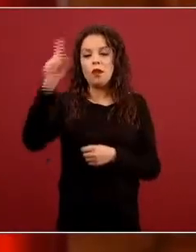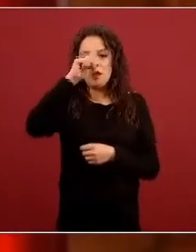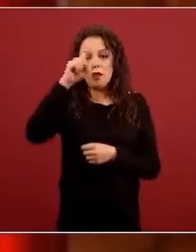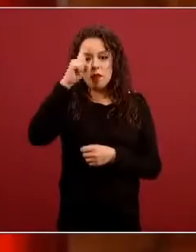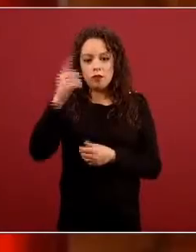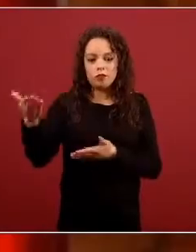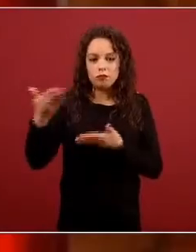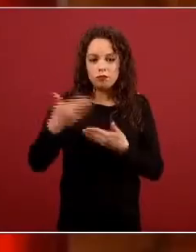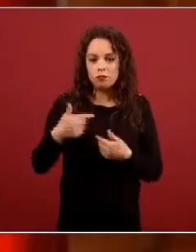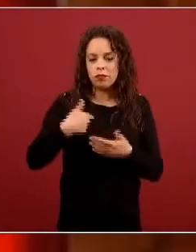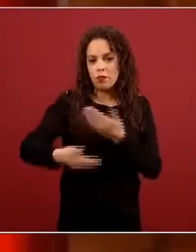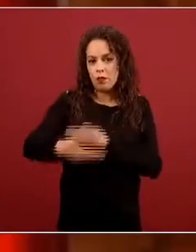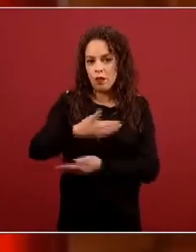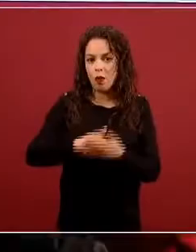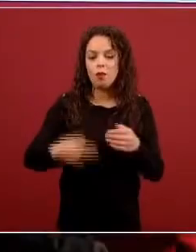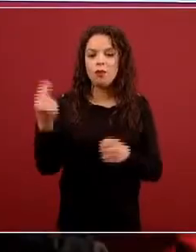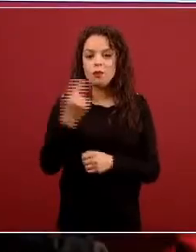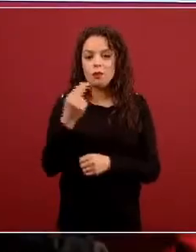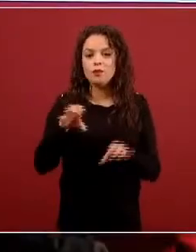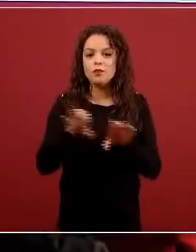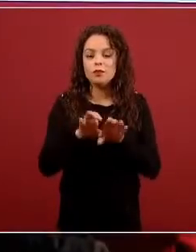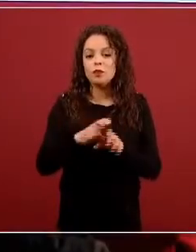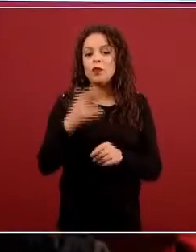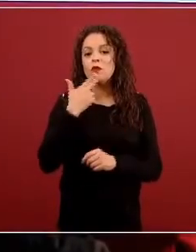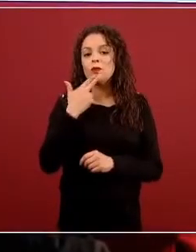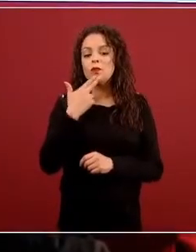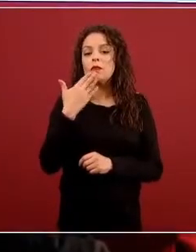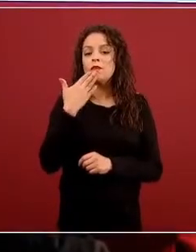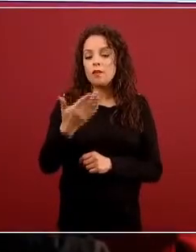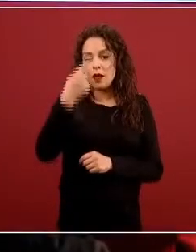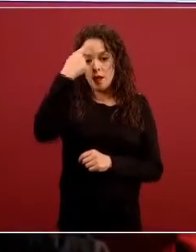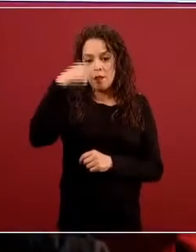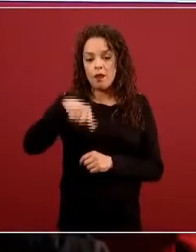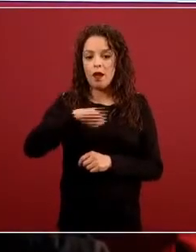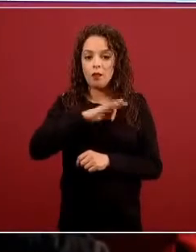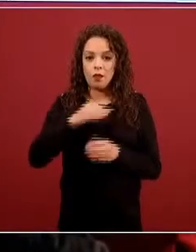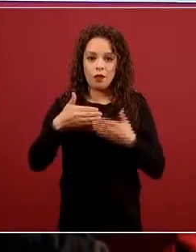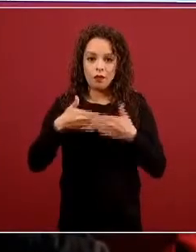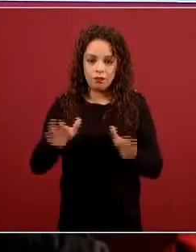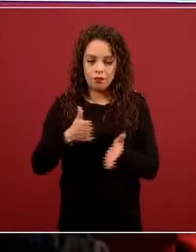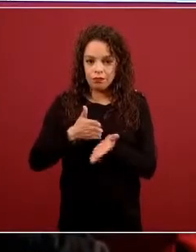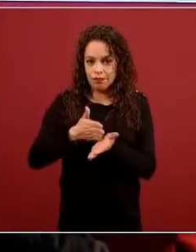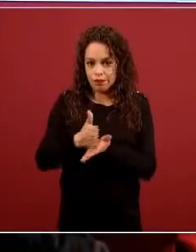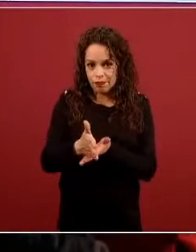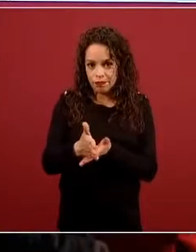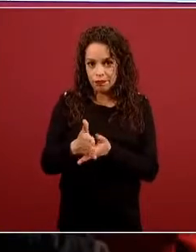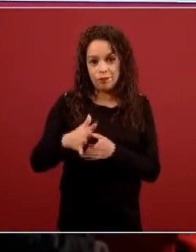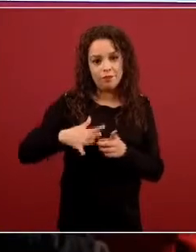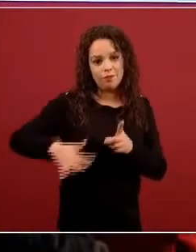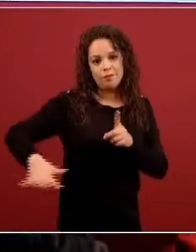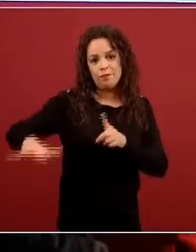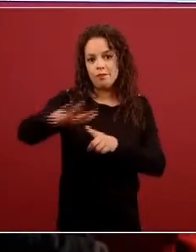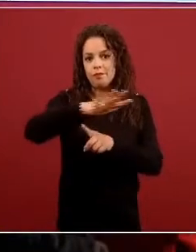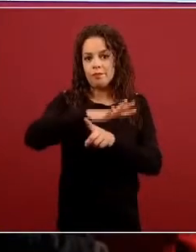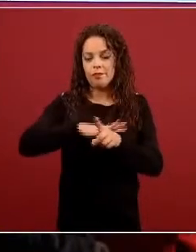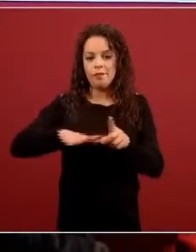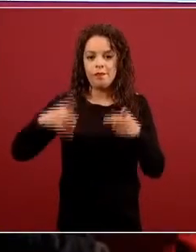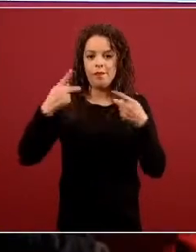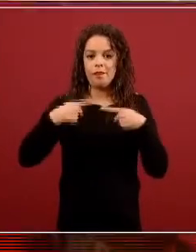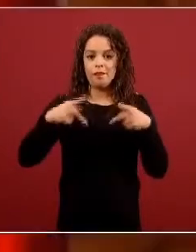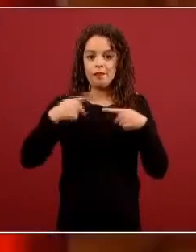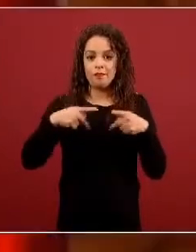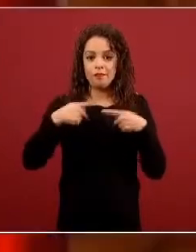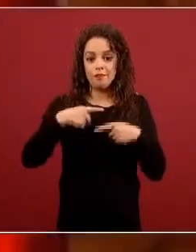es que deberíamos de utilizar mejor las herramientas de accesibilidad para que todas y todos los que vivimos en este